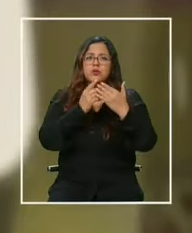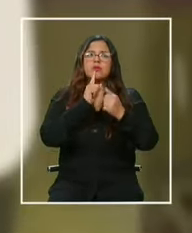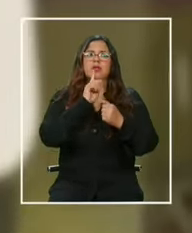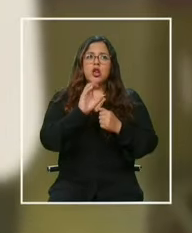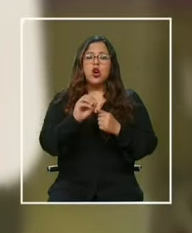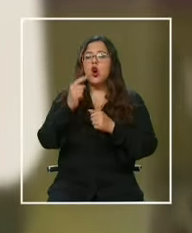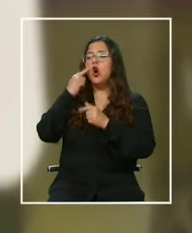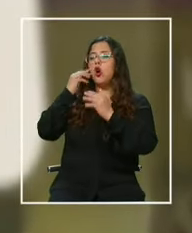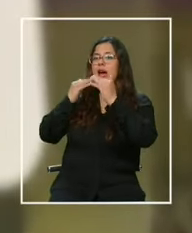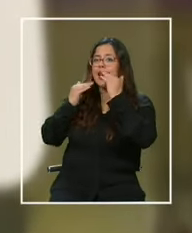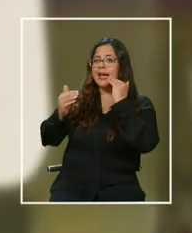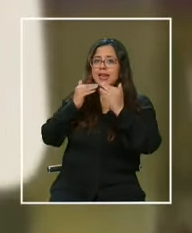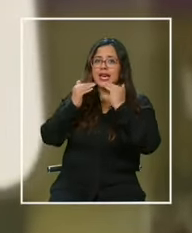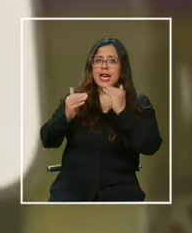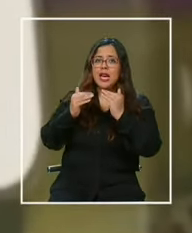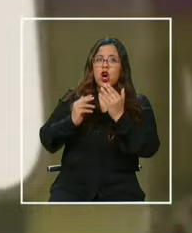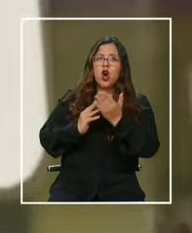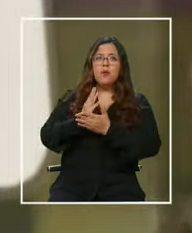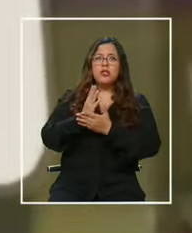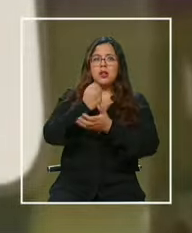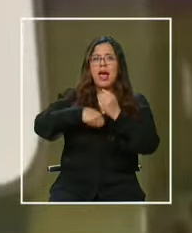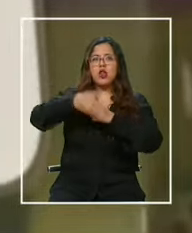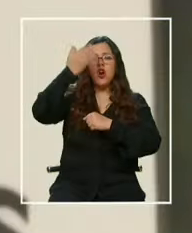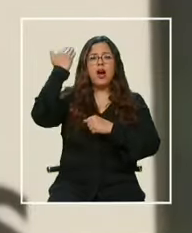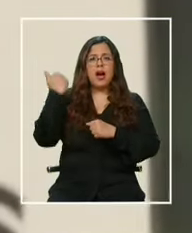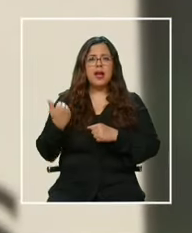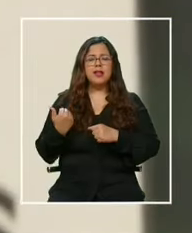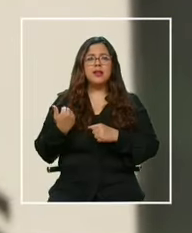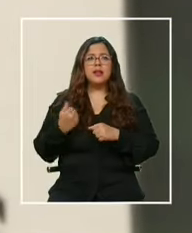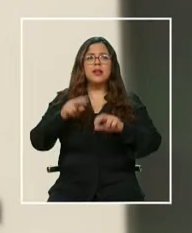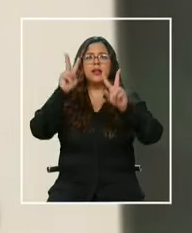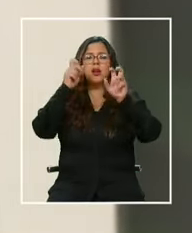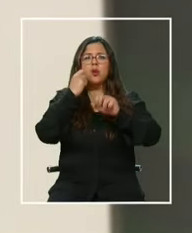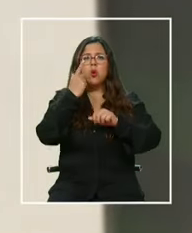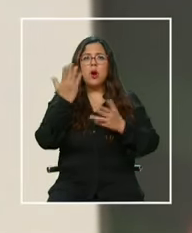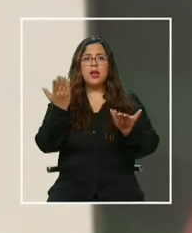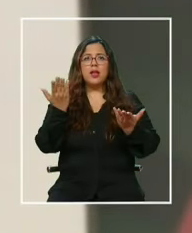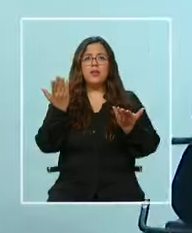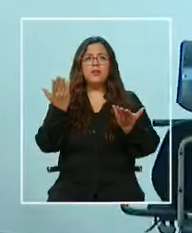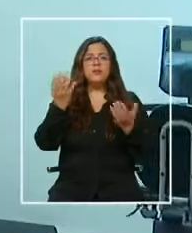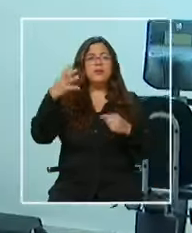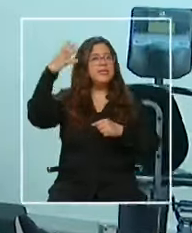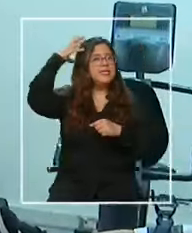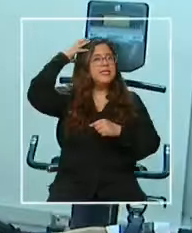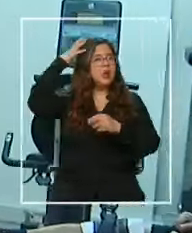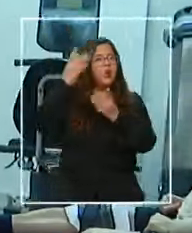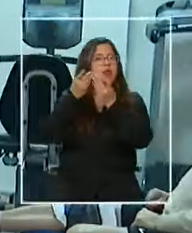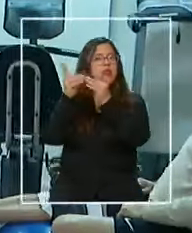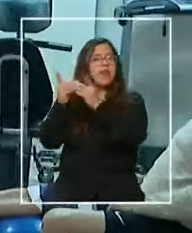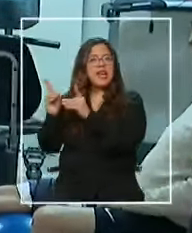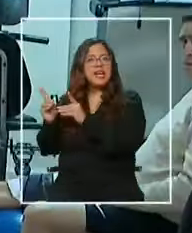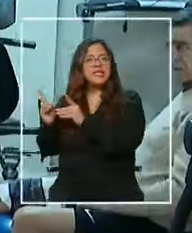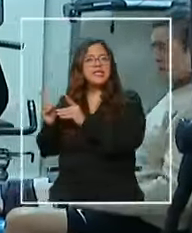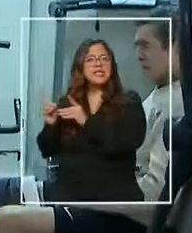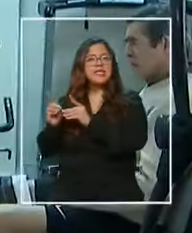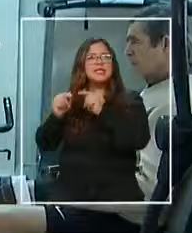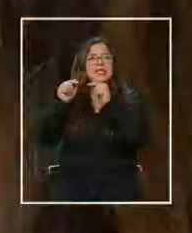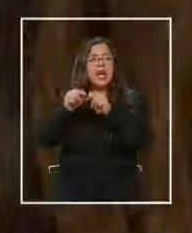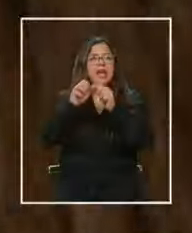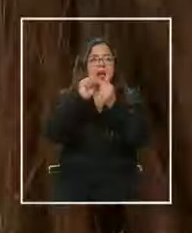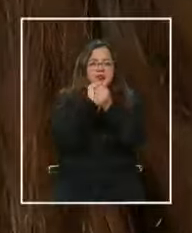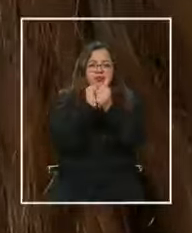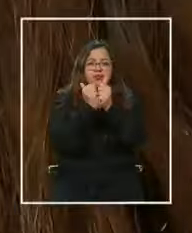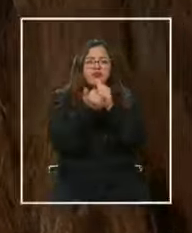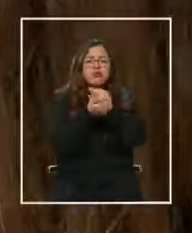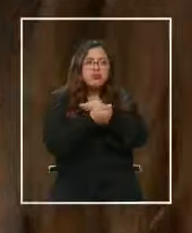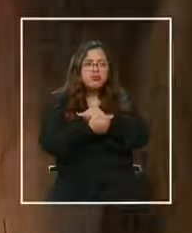En niños, principalmente, empezó hace un par de años atrás ya el tema de la neurodivergencia. Podían ir adecuándose